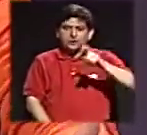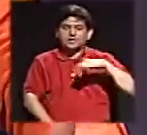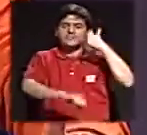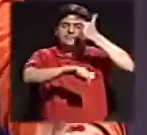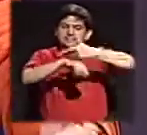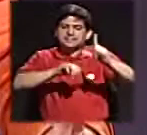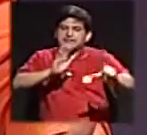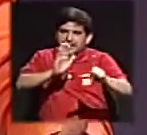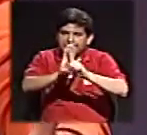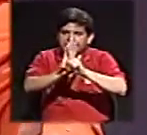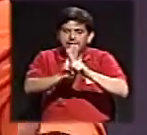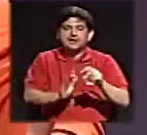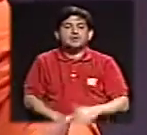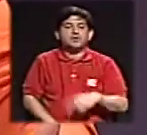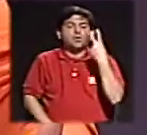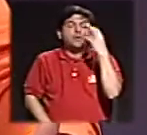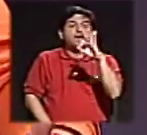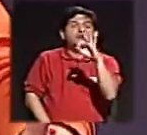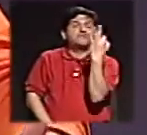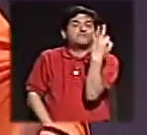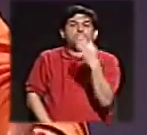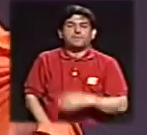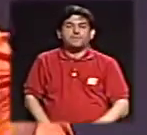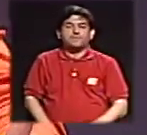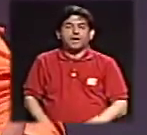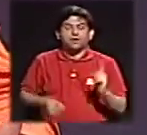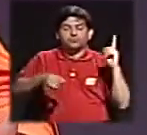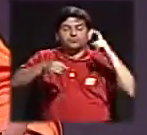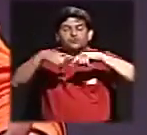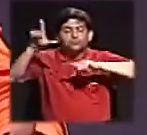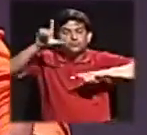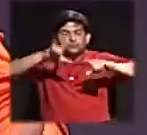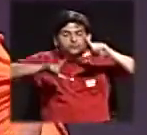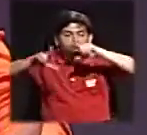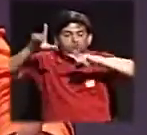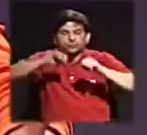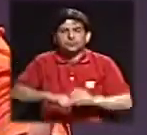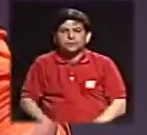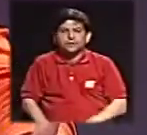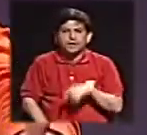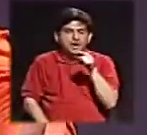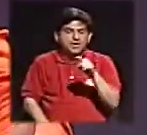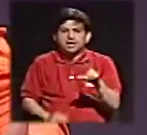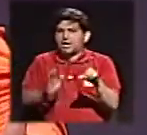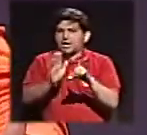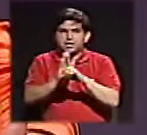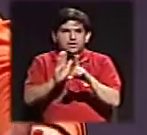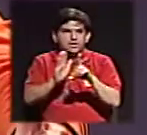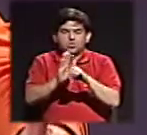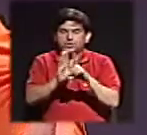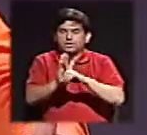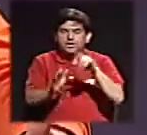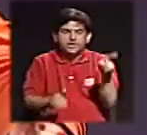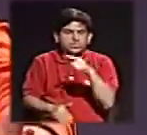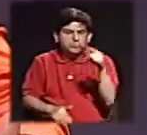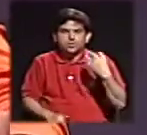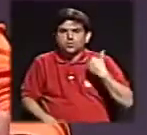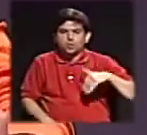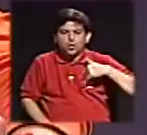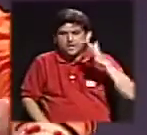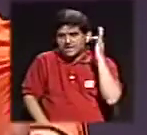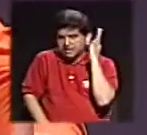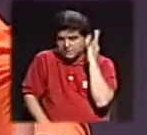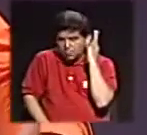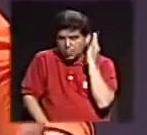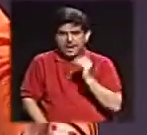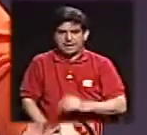legislar o tiene que buscar la manera para que la fertilización in vitro no sea un derecho nulo para los hombres y